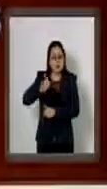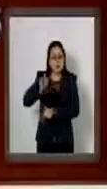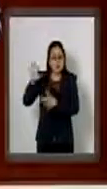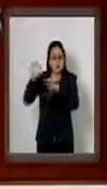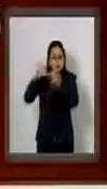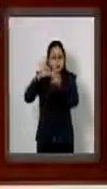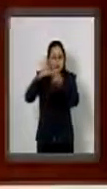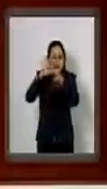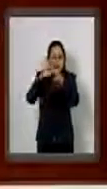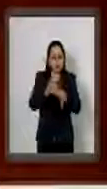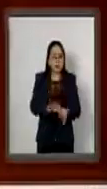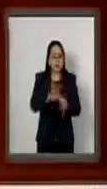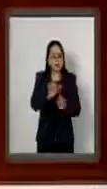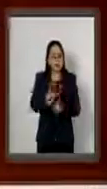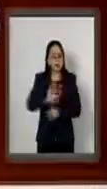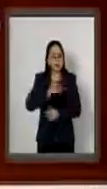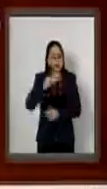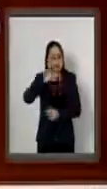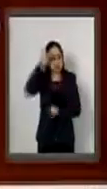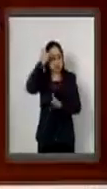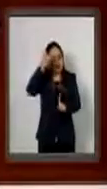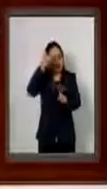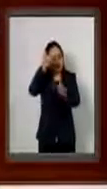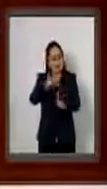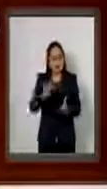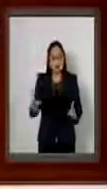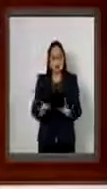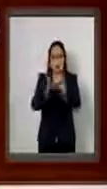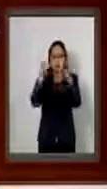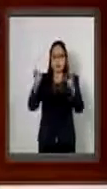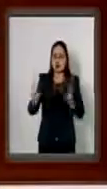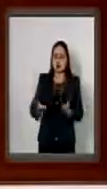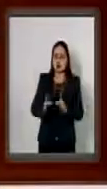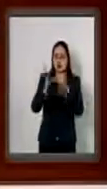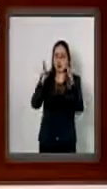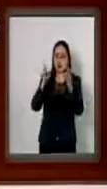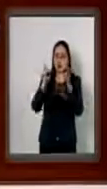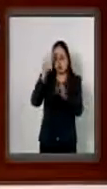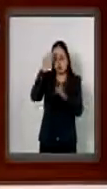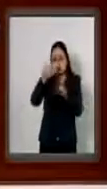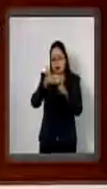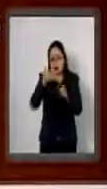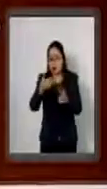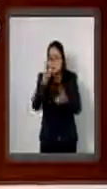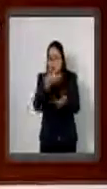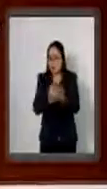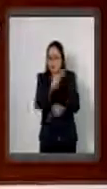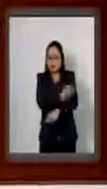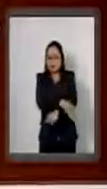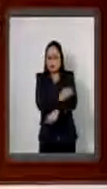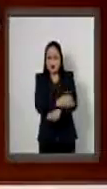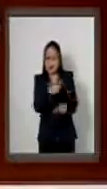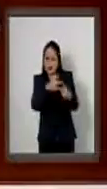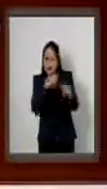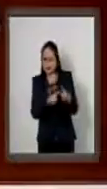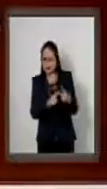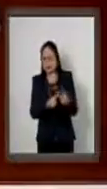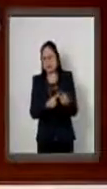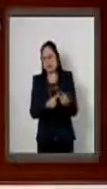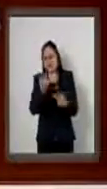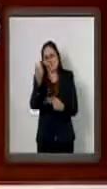sujeto a los criterios de excepcionalidad y temporalidad son